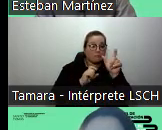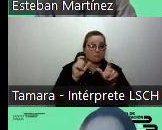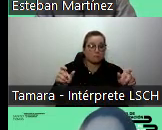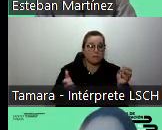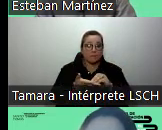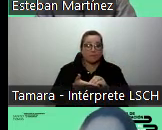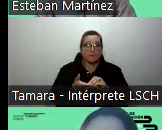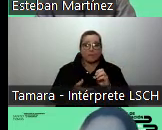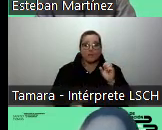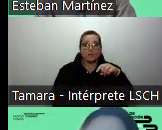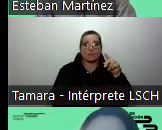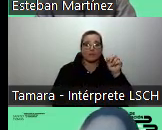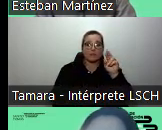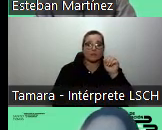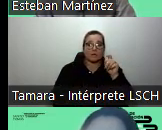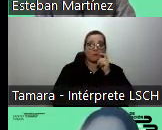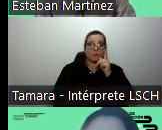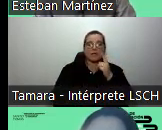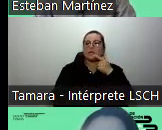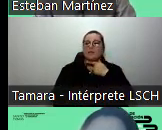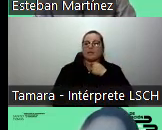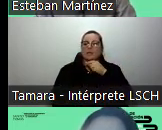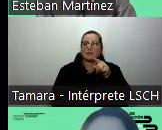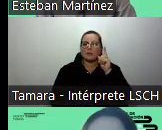Andrea Cuál es la pregunta que crees que va a ganar